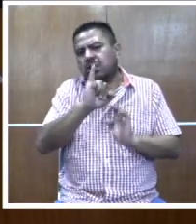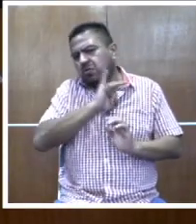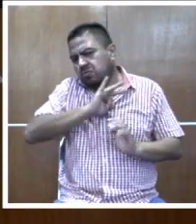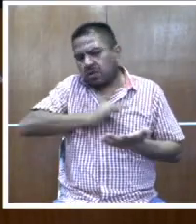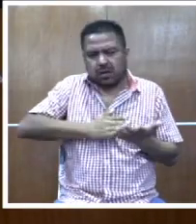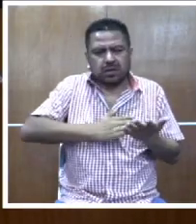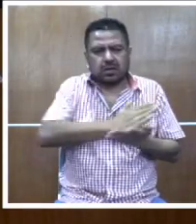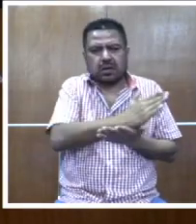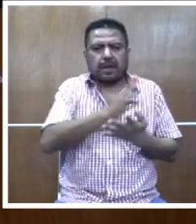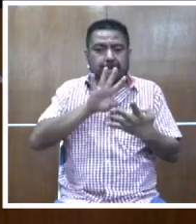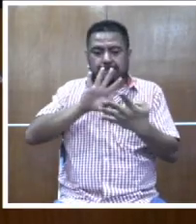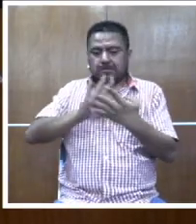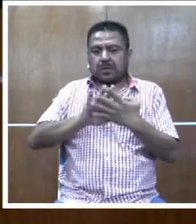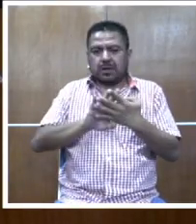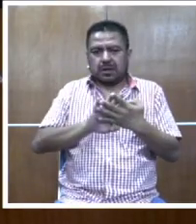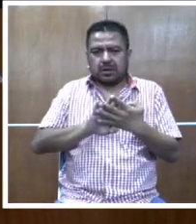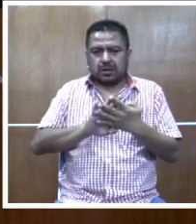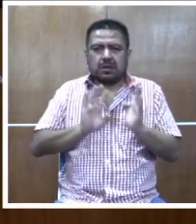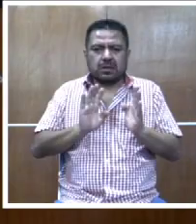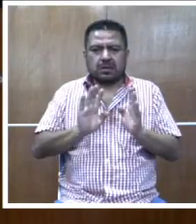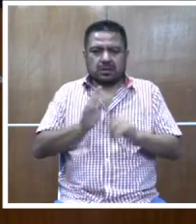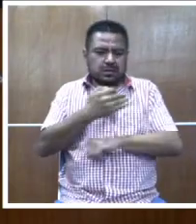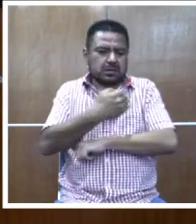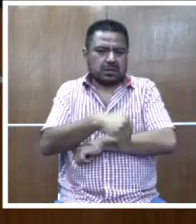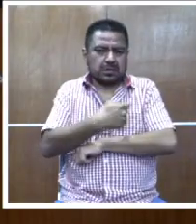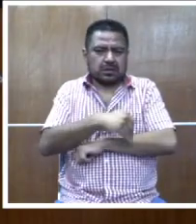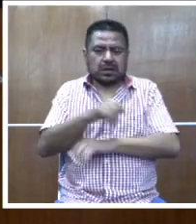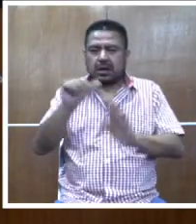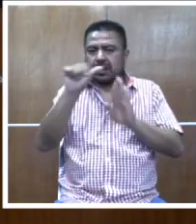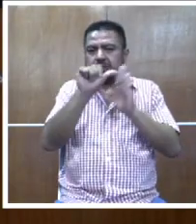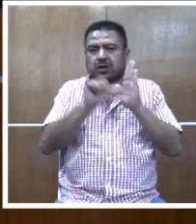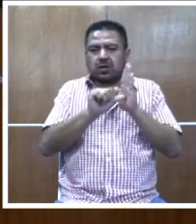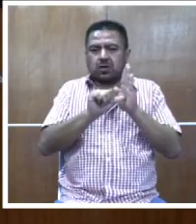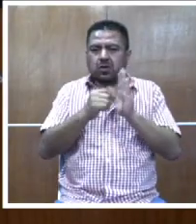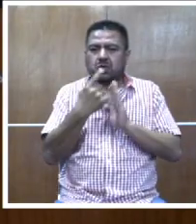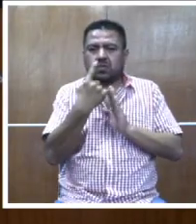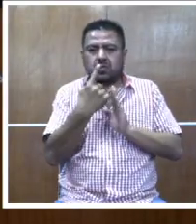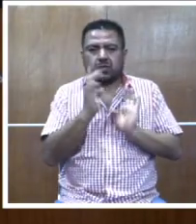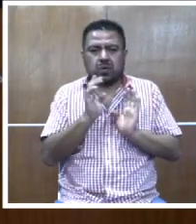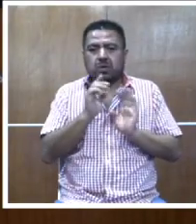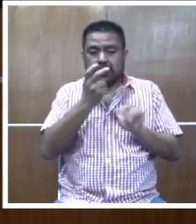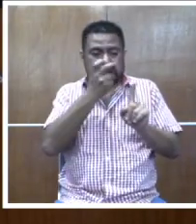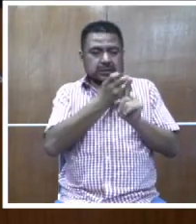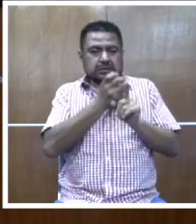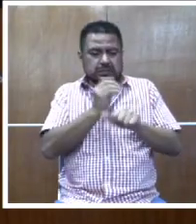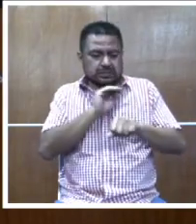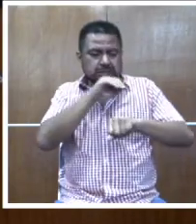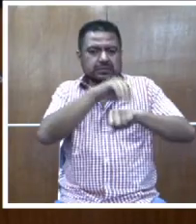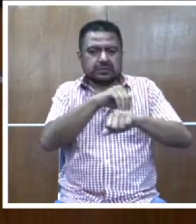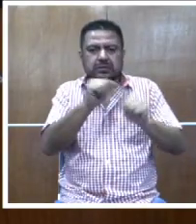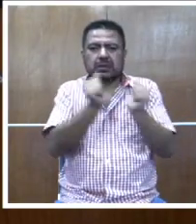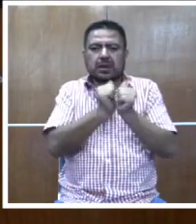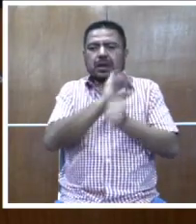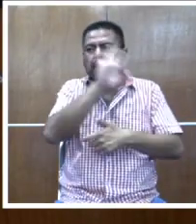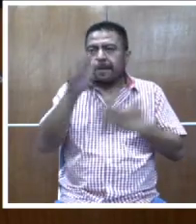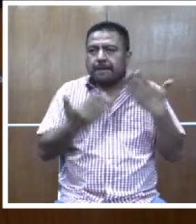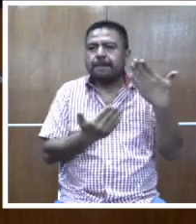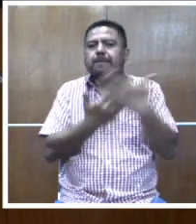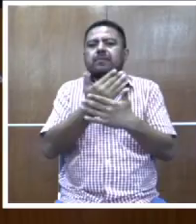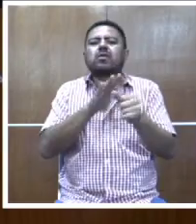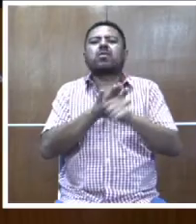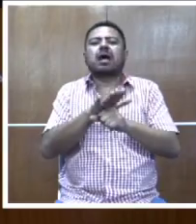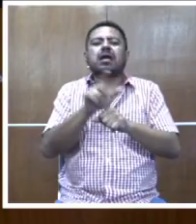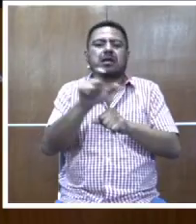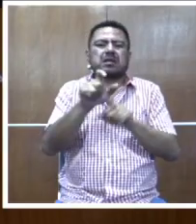la vía penal. Transitorios. Artículo 1. Este decreto entrará en vigor al día siguiente de